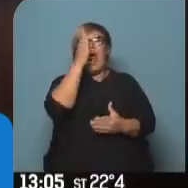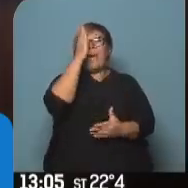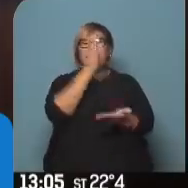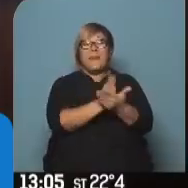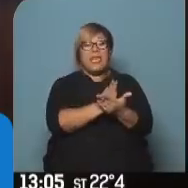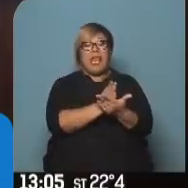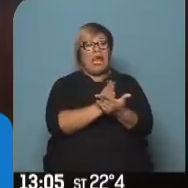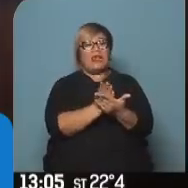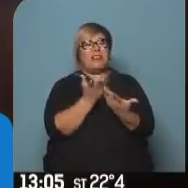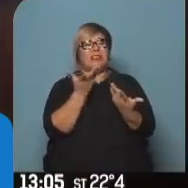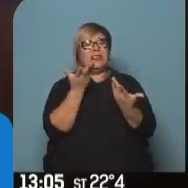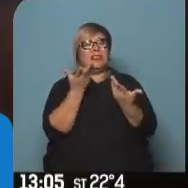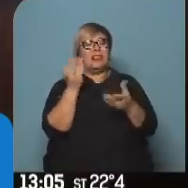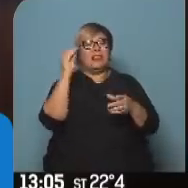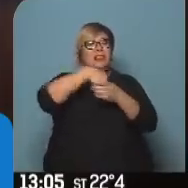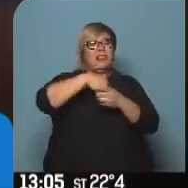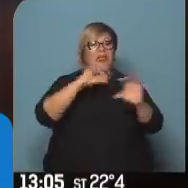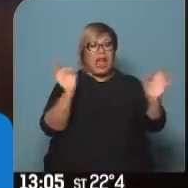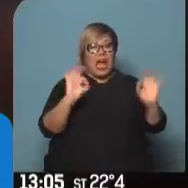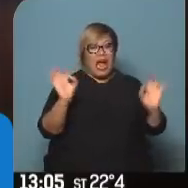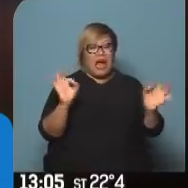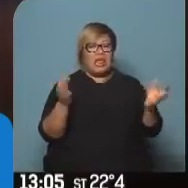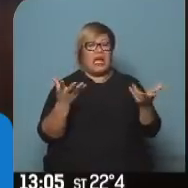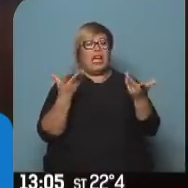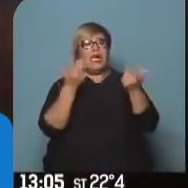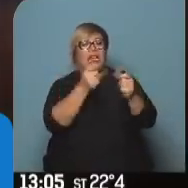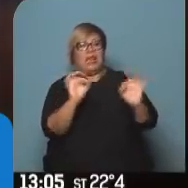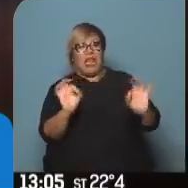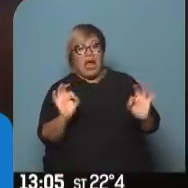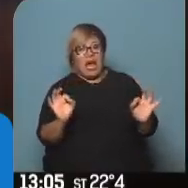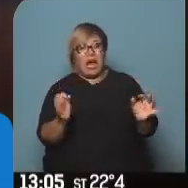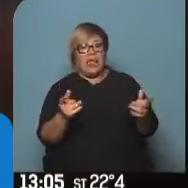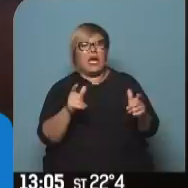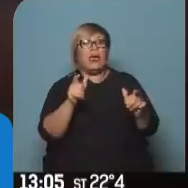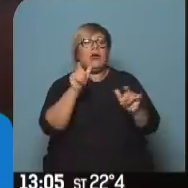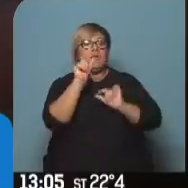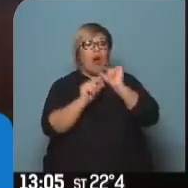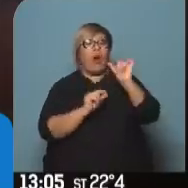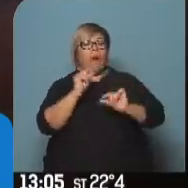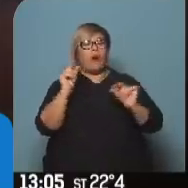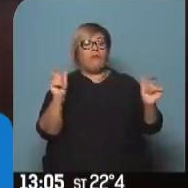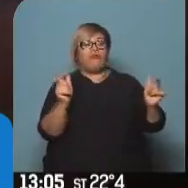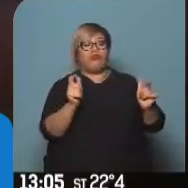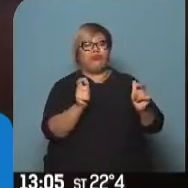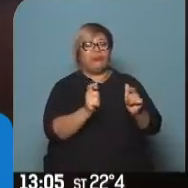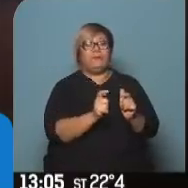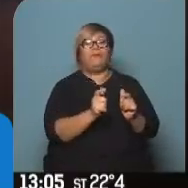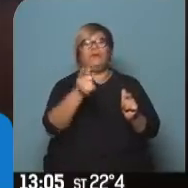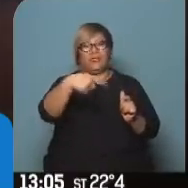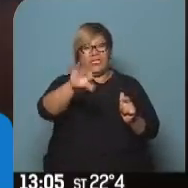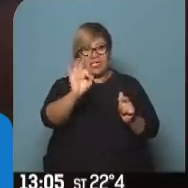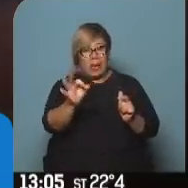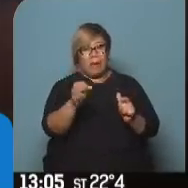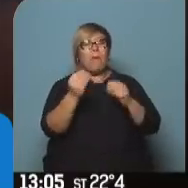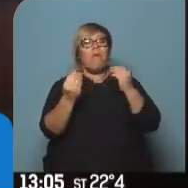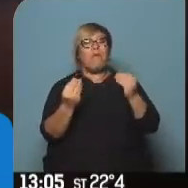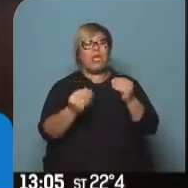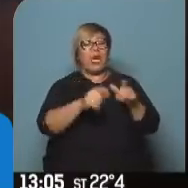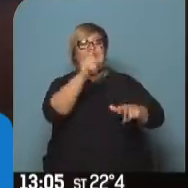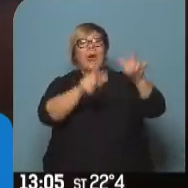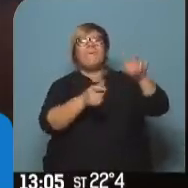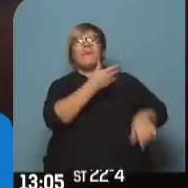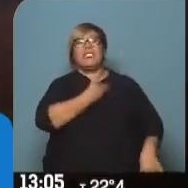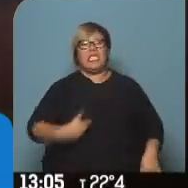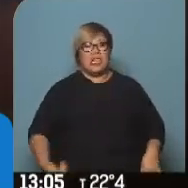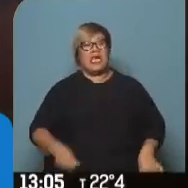tiene titular por más de 2 años y el personal ha ido disminuyendo sensiblemente. ¿Y saben por qué? Porque algunos mandatarios irresponsables